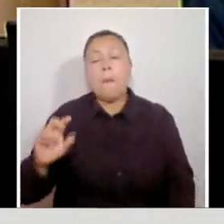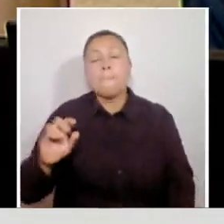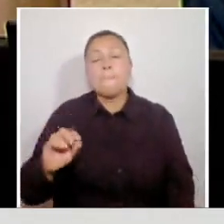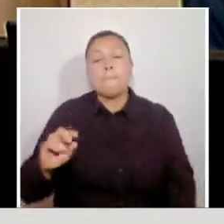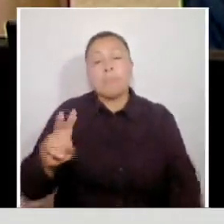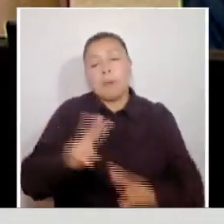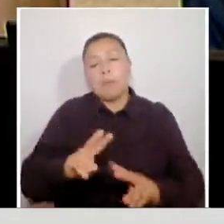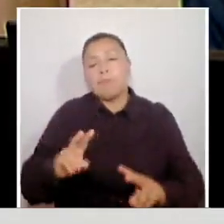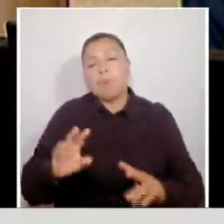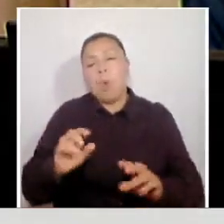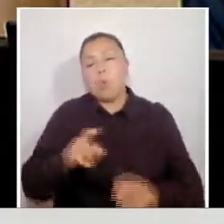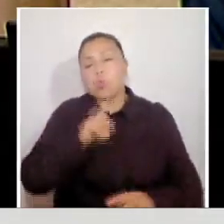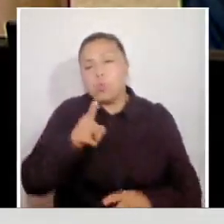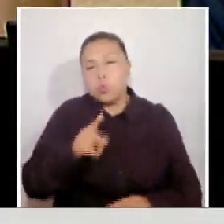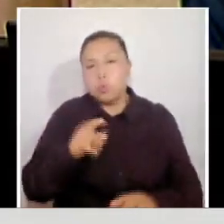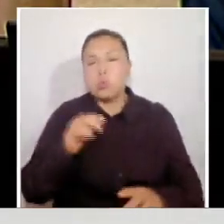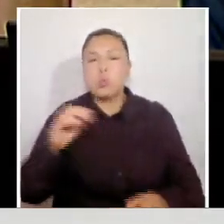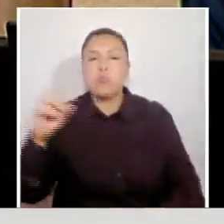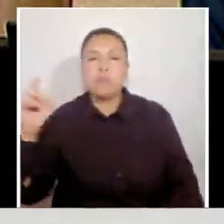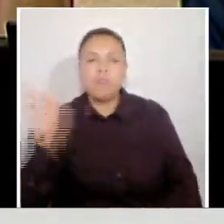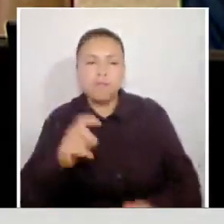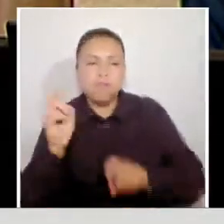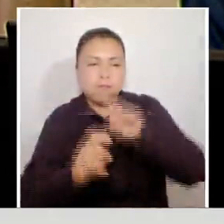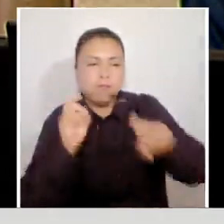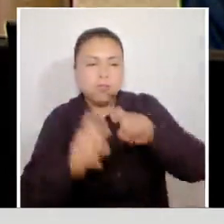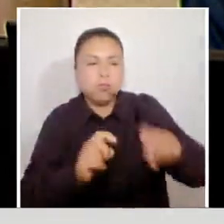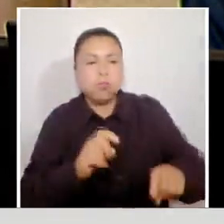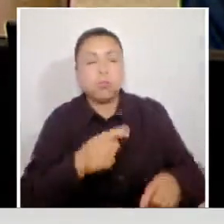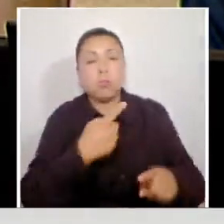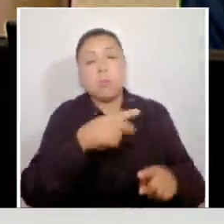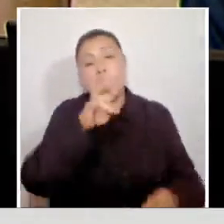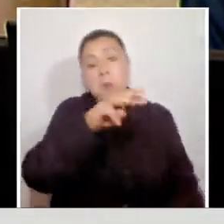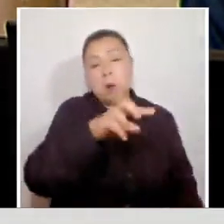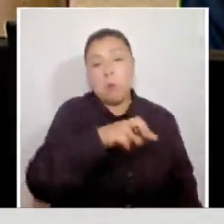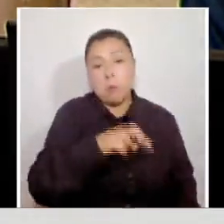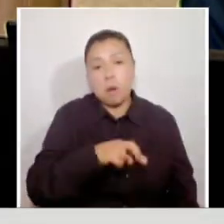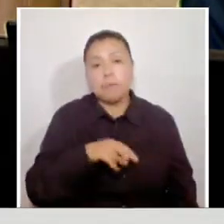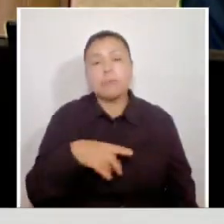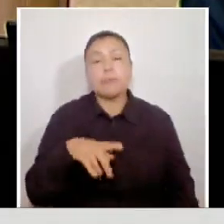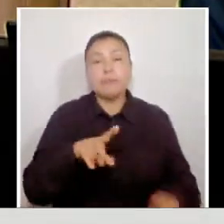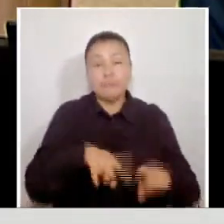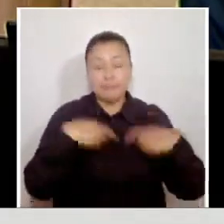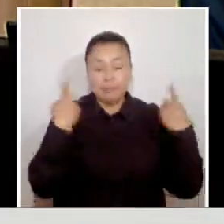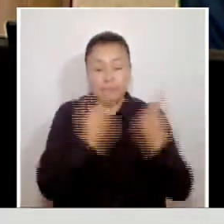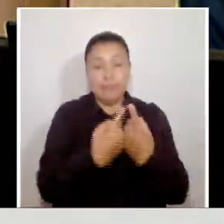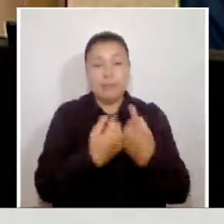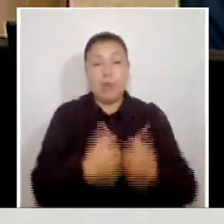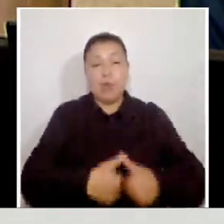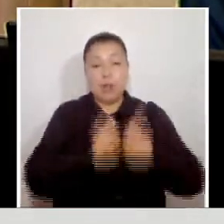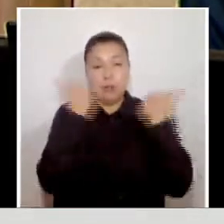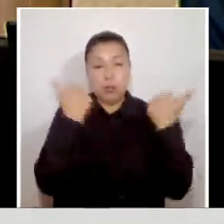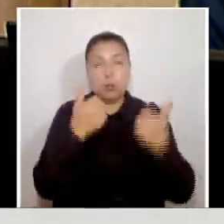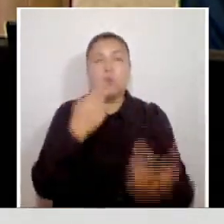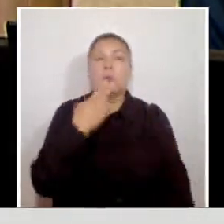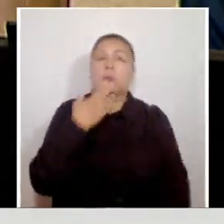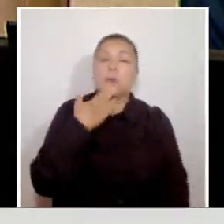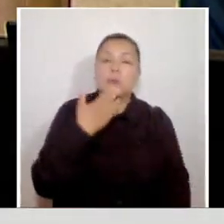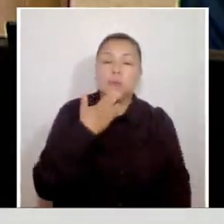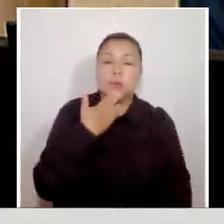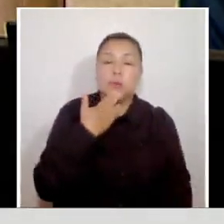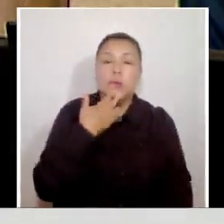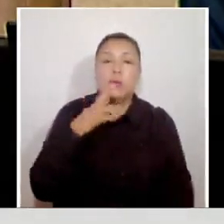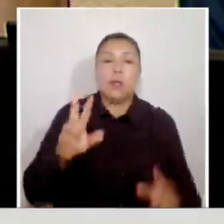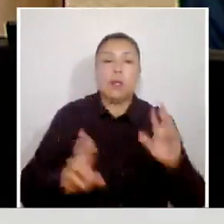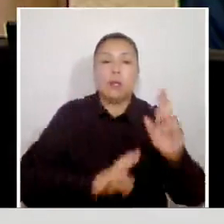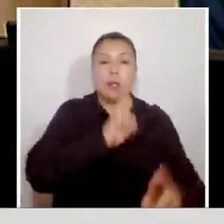otro progenitor esto es muy frecuente en el contexto del divorcio pero también en relaciones en que no